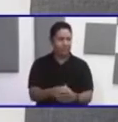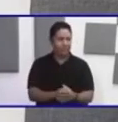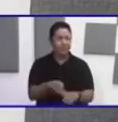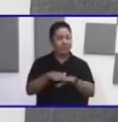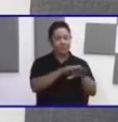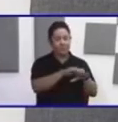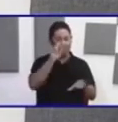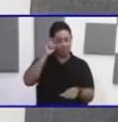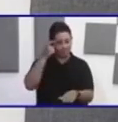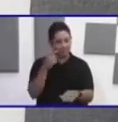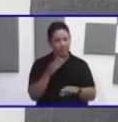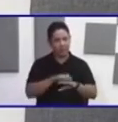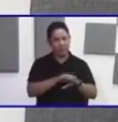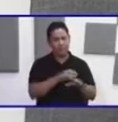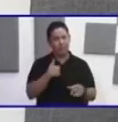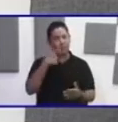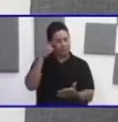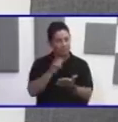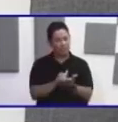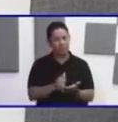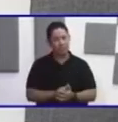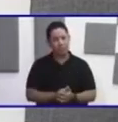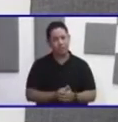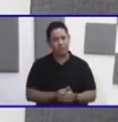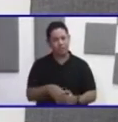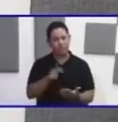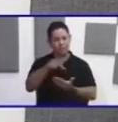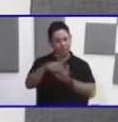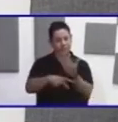in governance. I believe in this project.